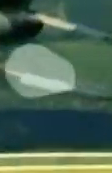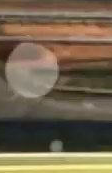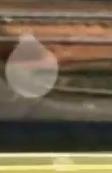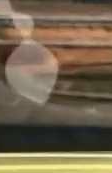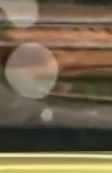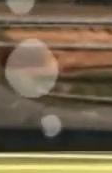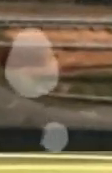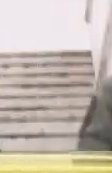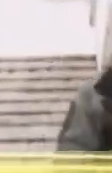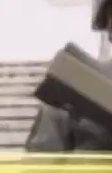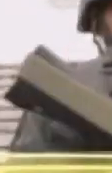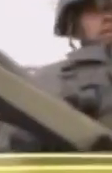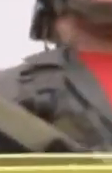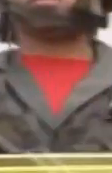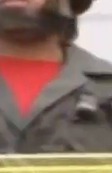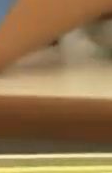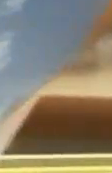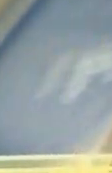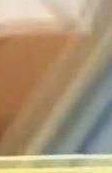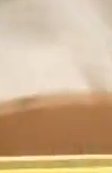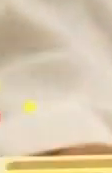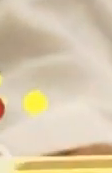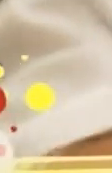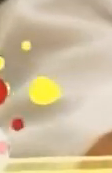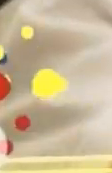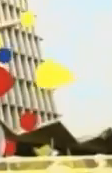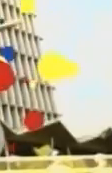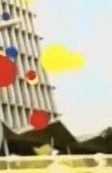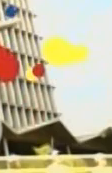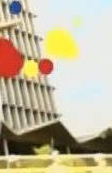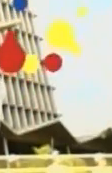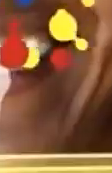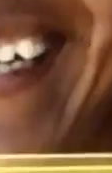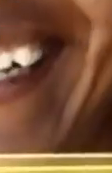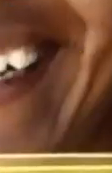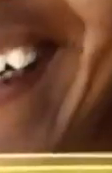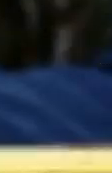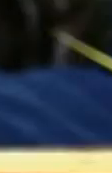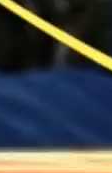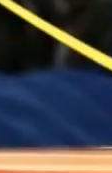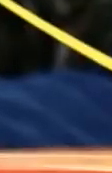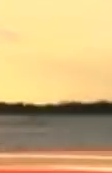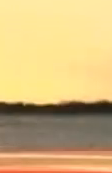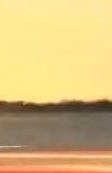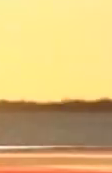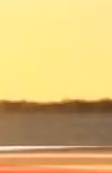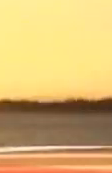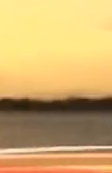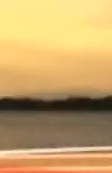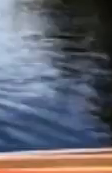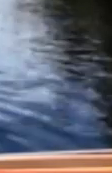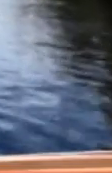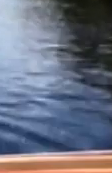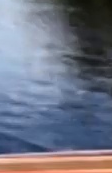Ha culminado esta transmisión conjunta de radio y televisión. Gracias por su